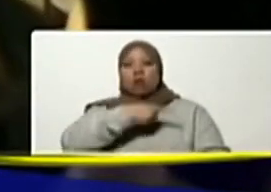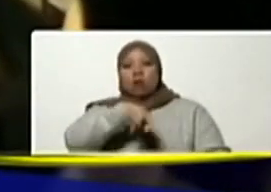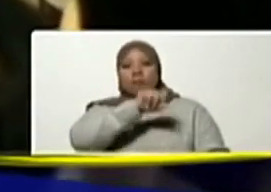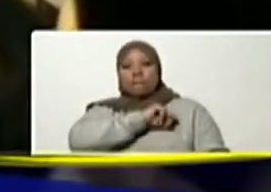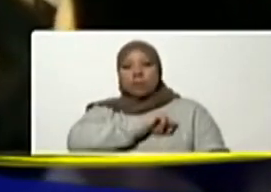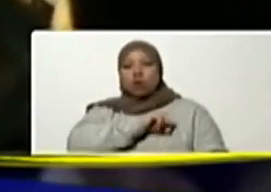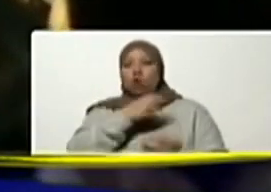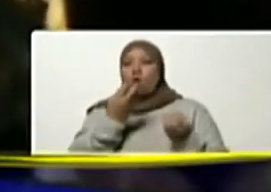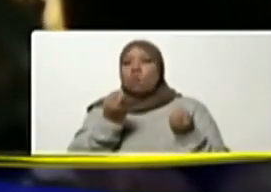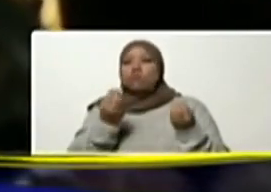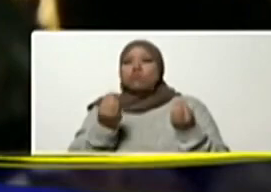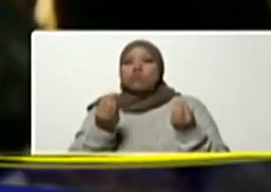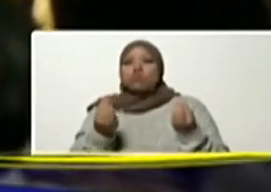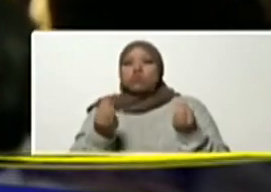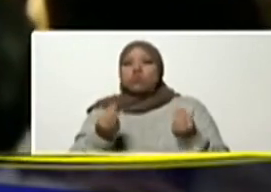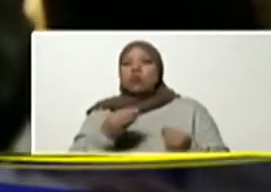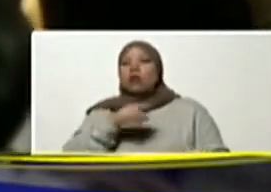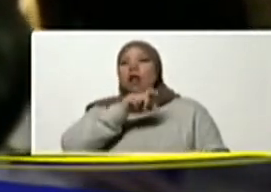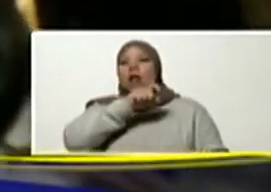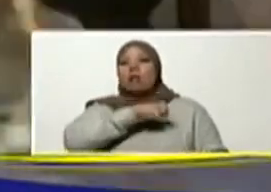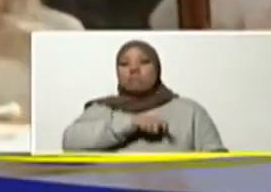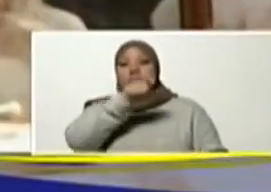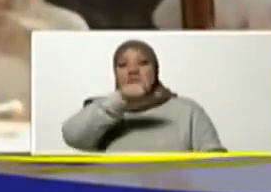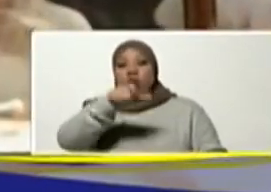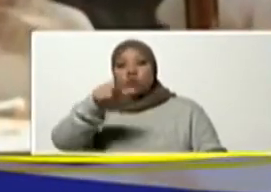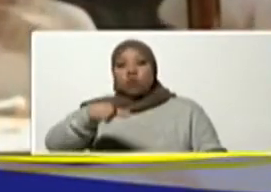español, mucho turismo español,